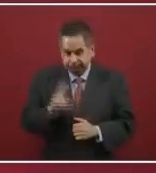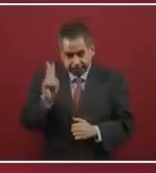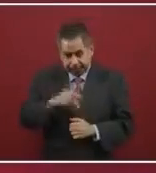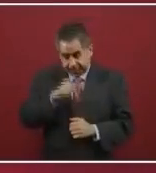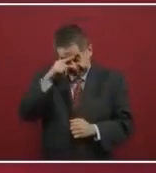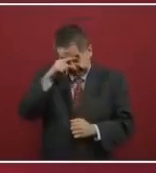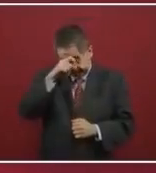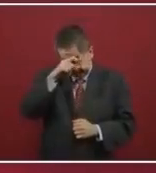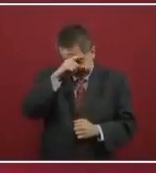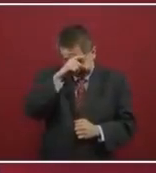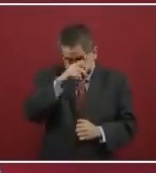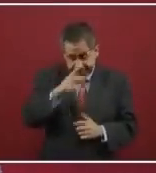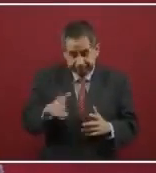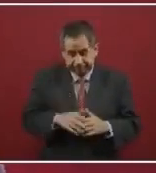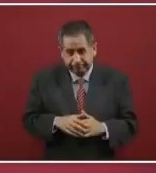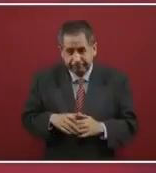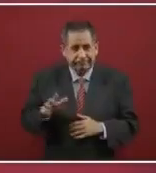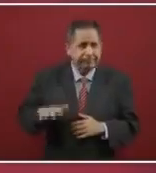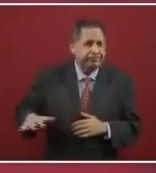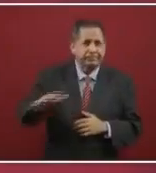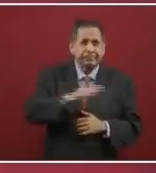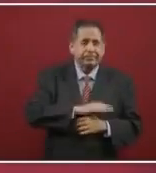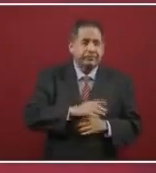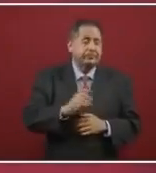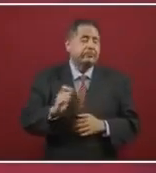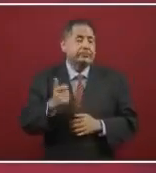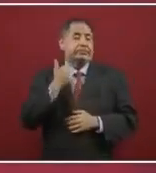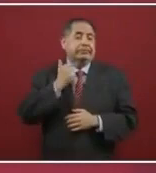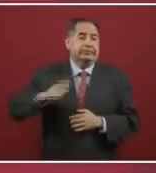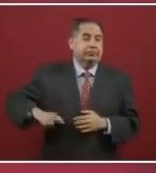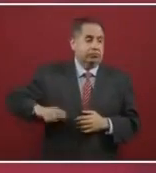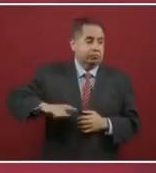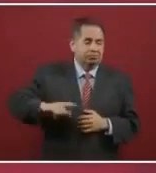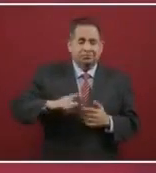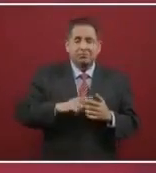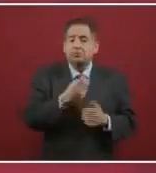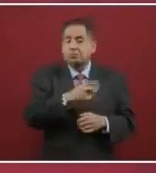difícil. Destrozaron al país estos corruptos,